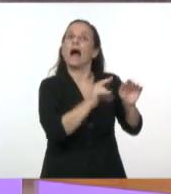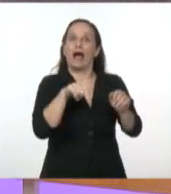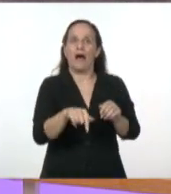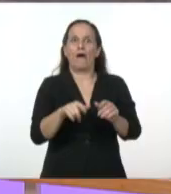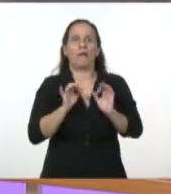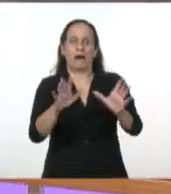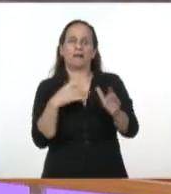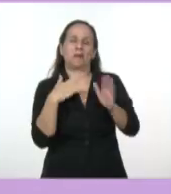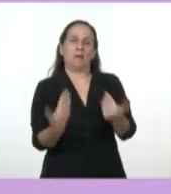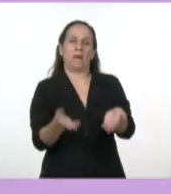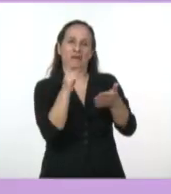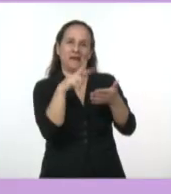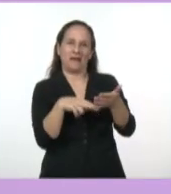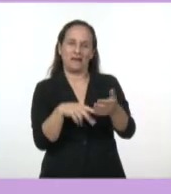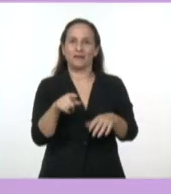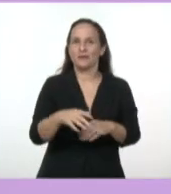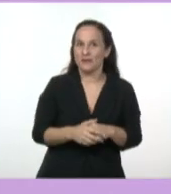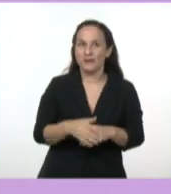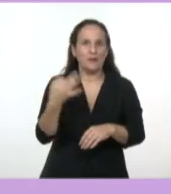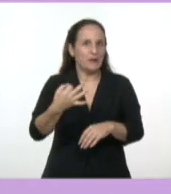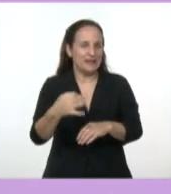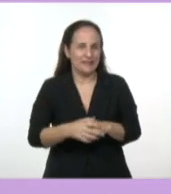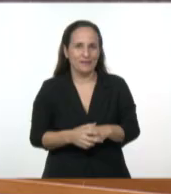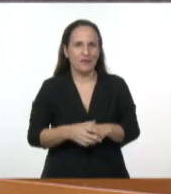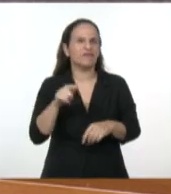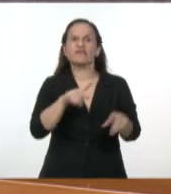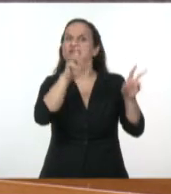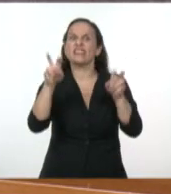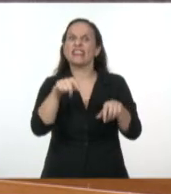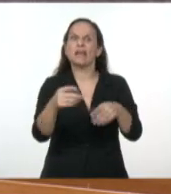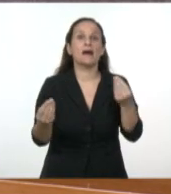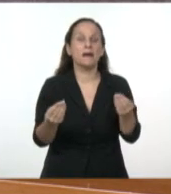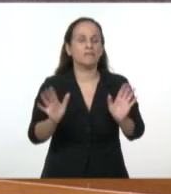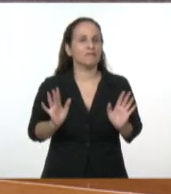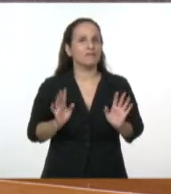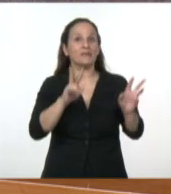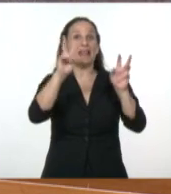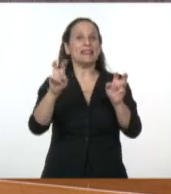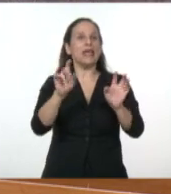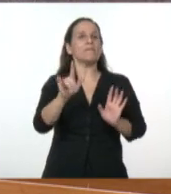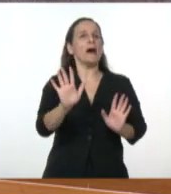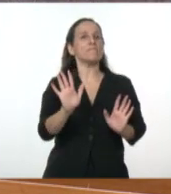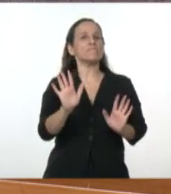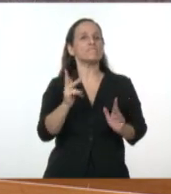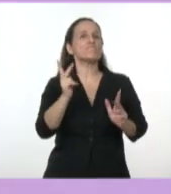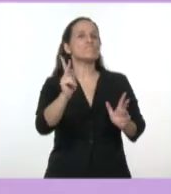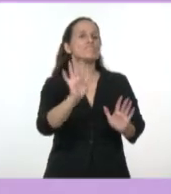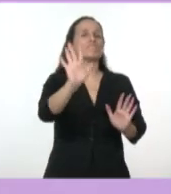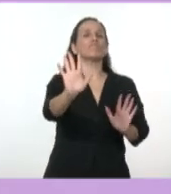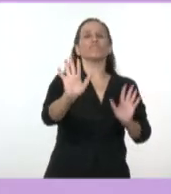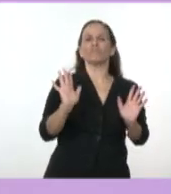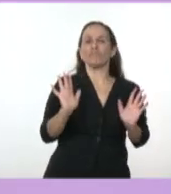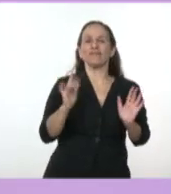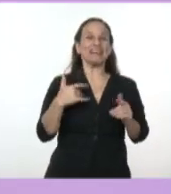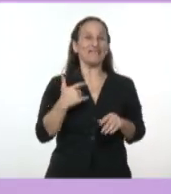de que llegue ese momento. Qué bueno, lindísimo. Bueno, ¿qué tema nos trajiste hoy? Bueno, el tema lo vamos a volver a dejar en suspenso. Ya, ya nos tomó, le